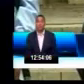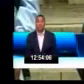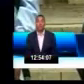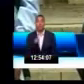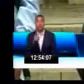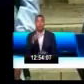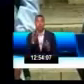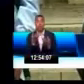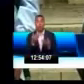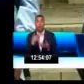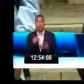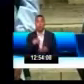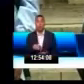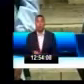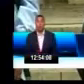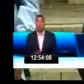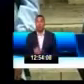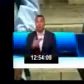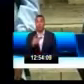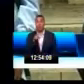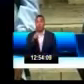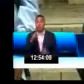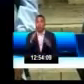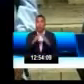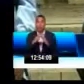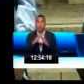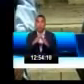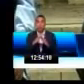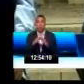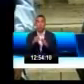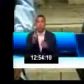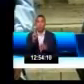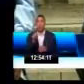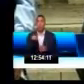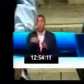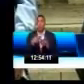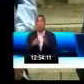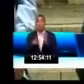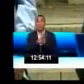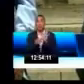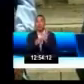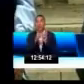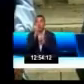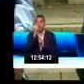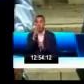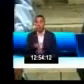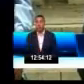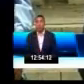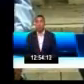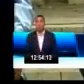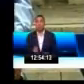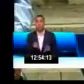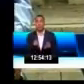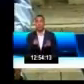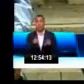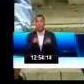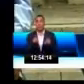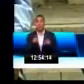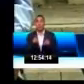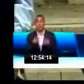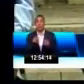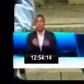y si es que quieren tener un arma en su casa, cumplan con lo que corresponde a la ley, sacar el permiso